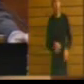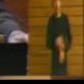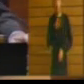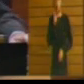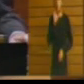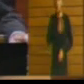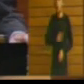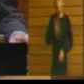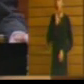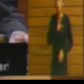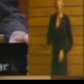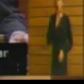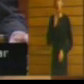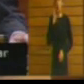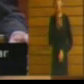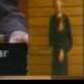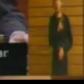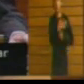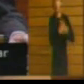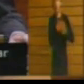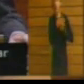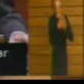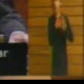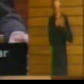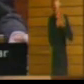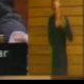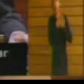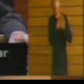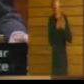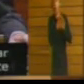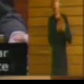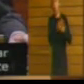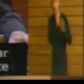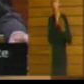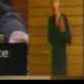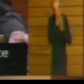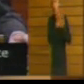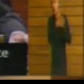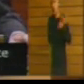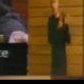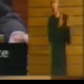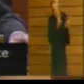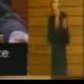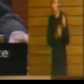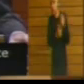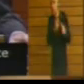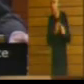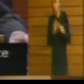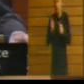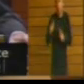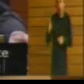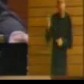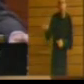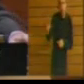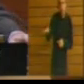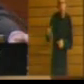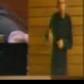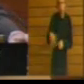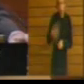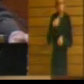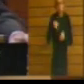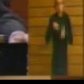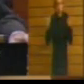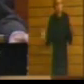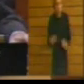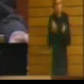observar cómo ustedes, a la hora de hablar, solamente hablan de determinadas cuestiones y de malos modelos. Incluso también en